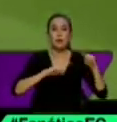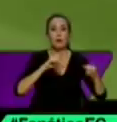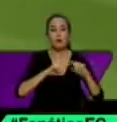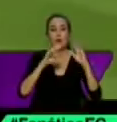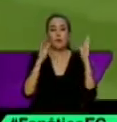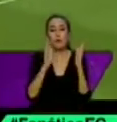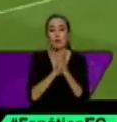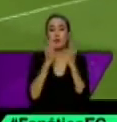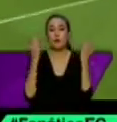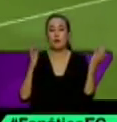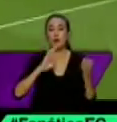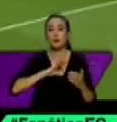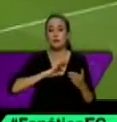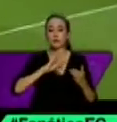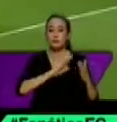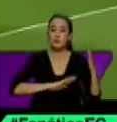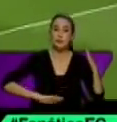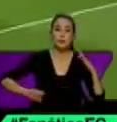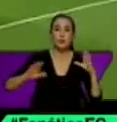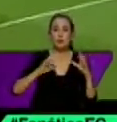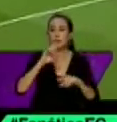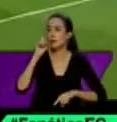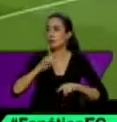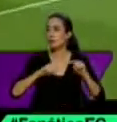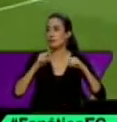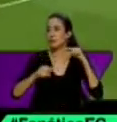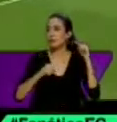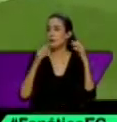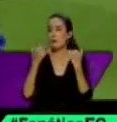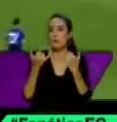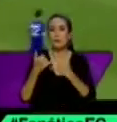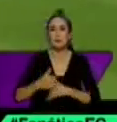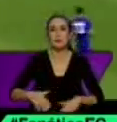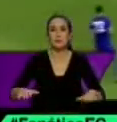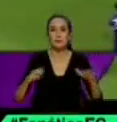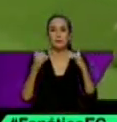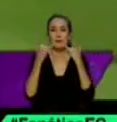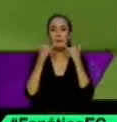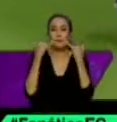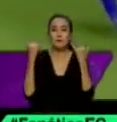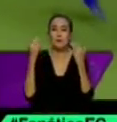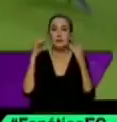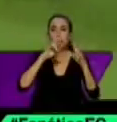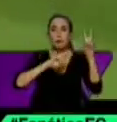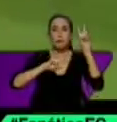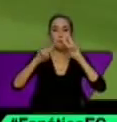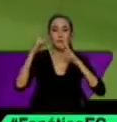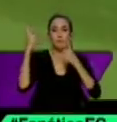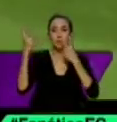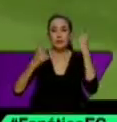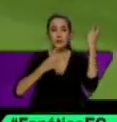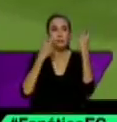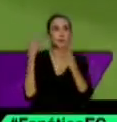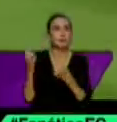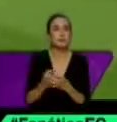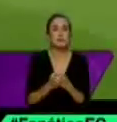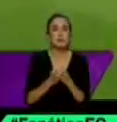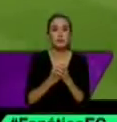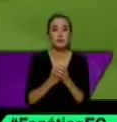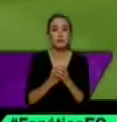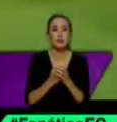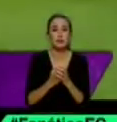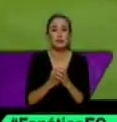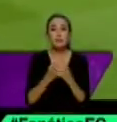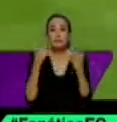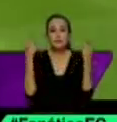el técnico Hernán Darío El Bolillo Gómez no quisiera jugar ante estos rivales en condición de visitante. No obstante, se estaría buscando rivales